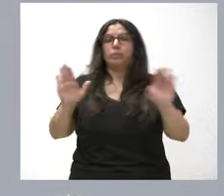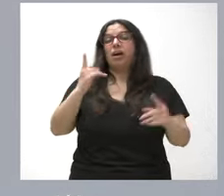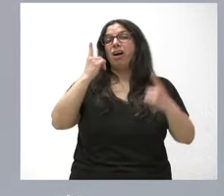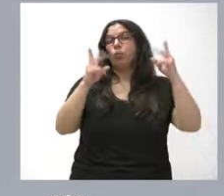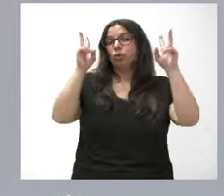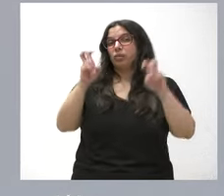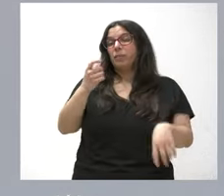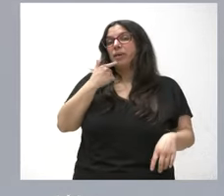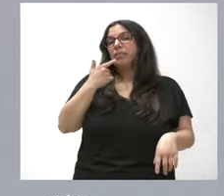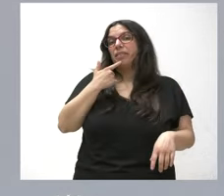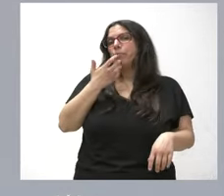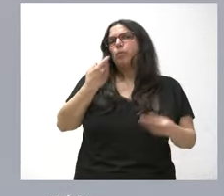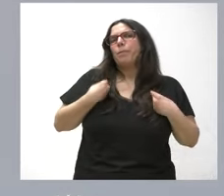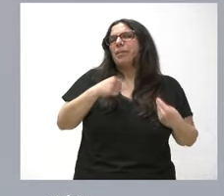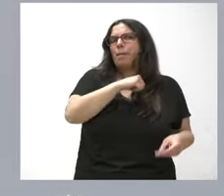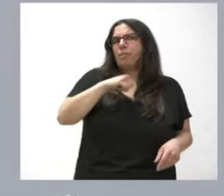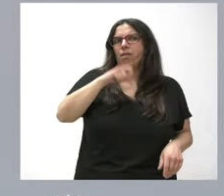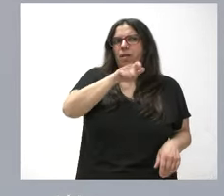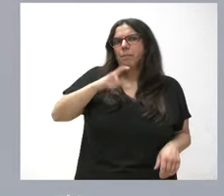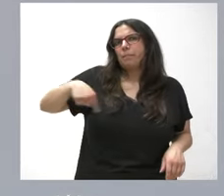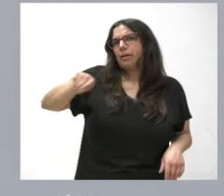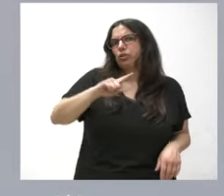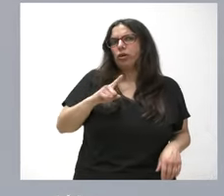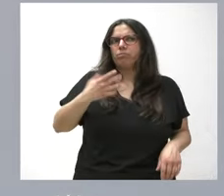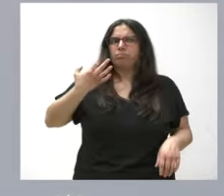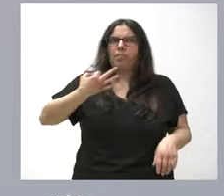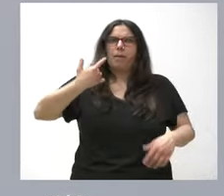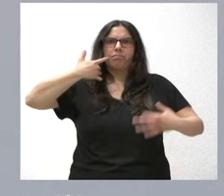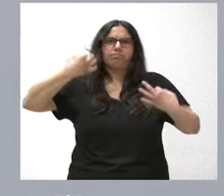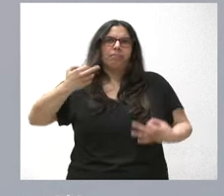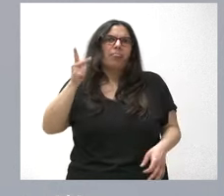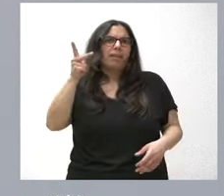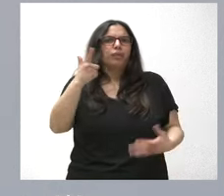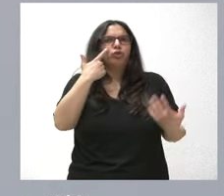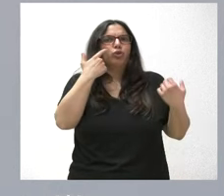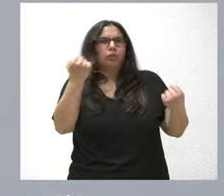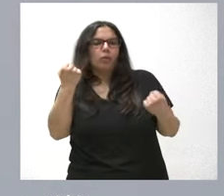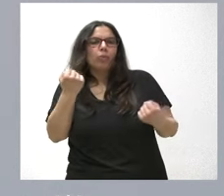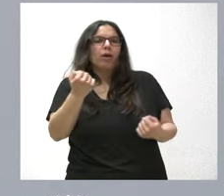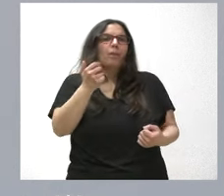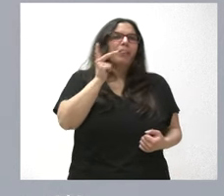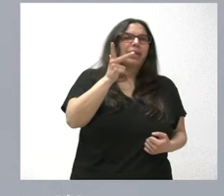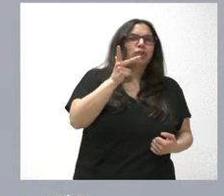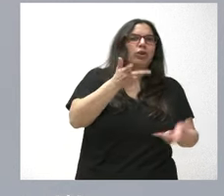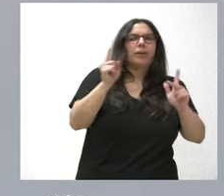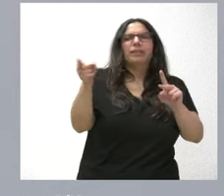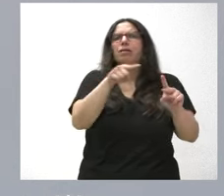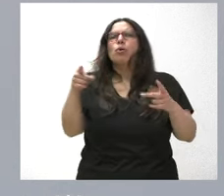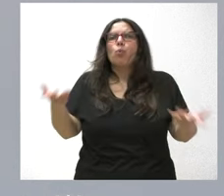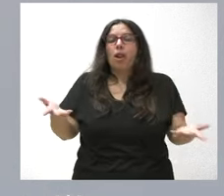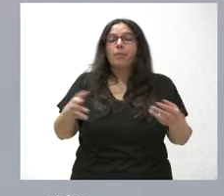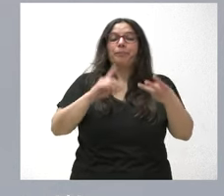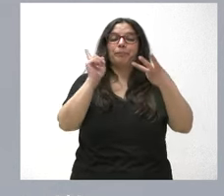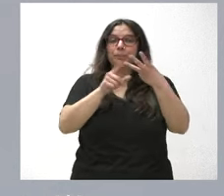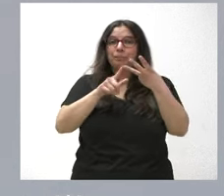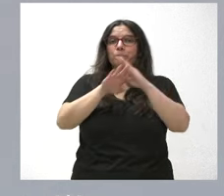en el ámbito de la vida privada de las personas, y tiene que garantizarse el derecho a la salud con el derecho a la libertad individual. Y, por